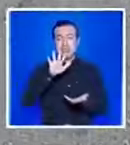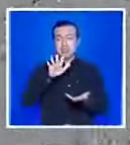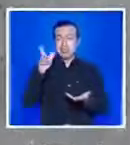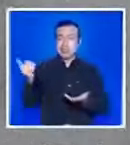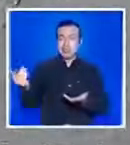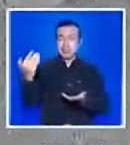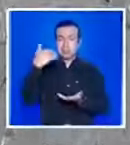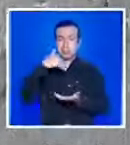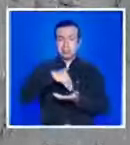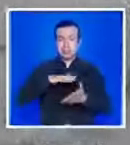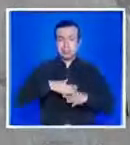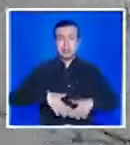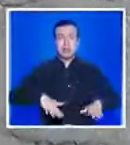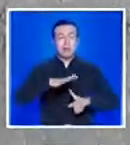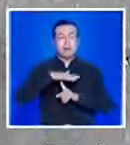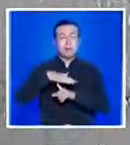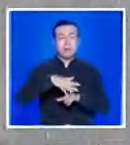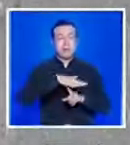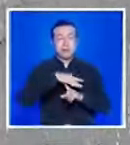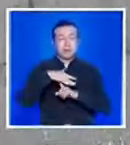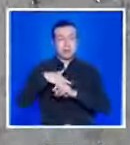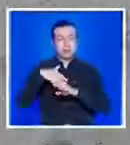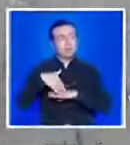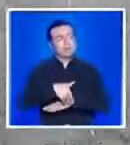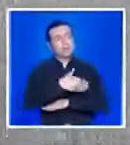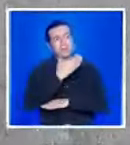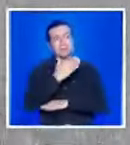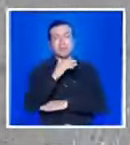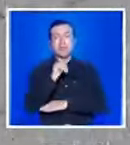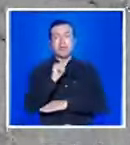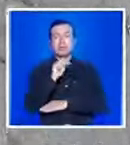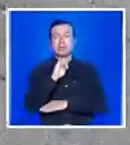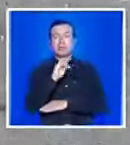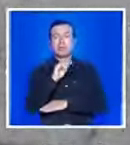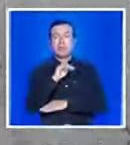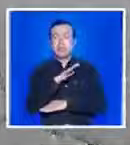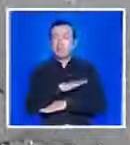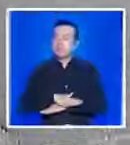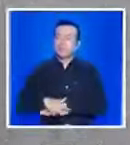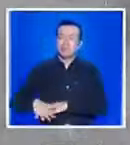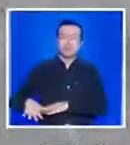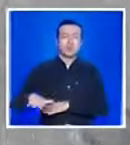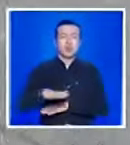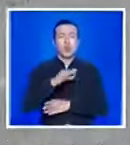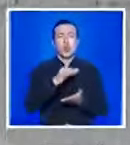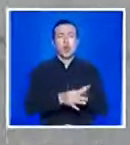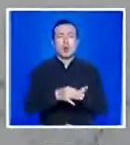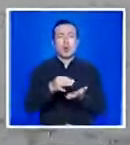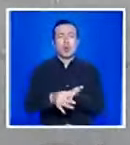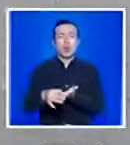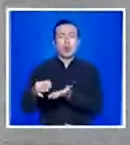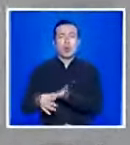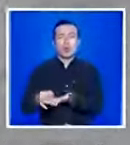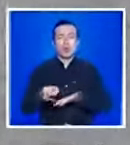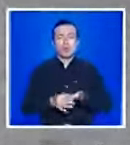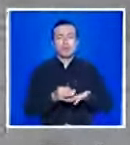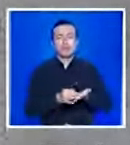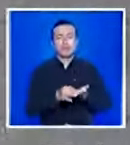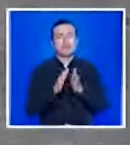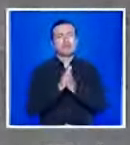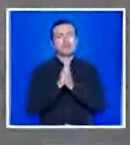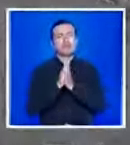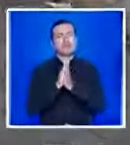para el parque, y de aquí del parque para arriba, la Antizana. Todo es huecos, huecos, huecos, y pedimos